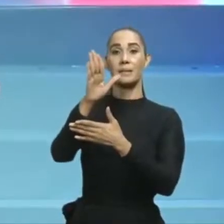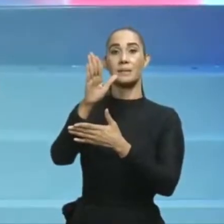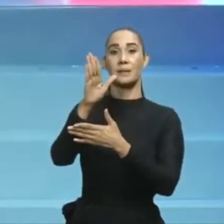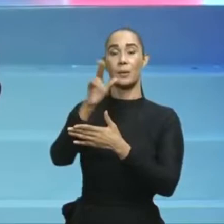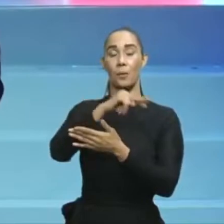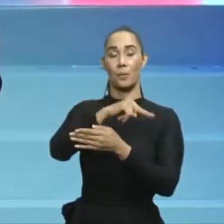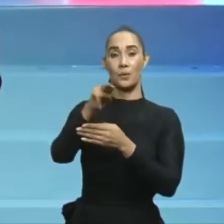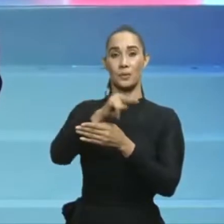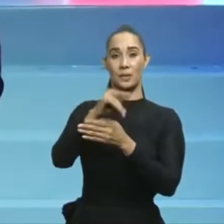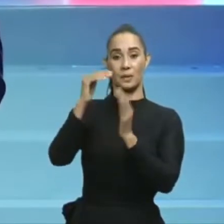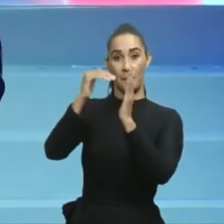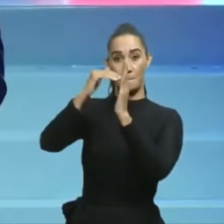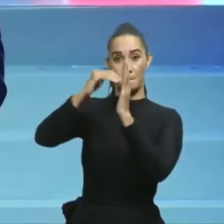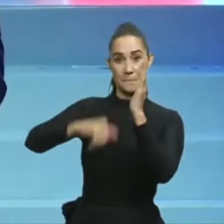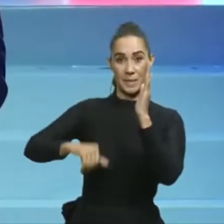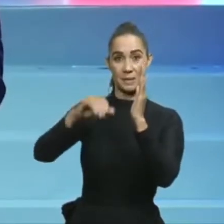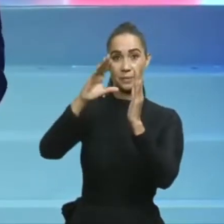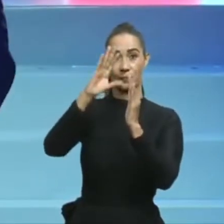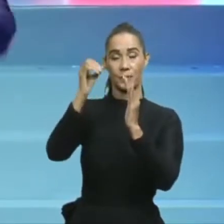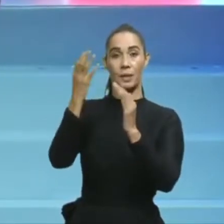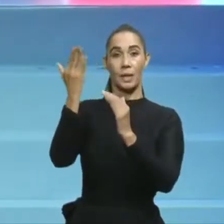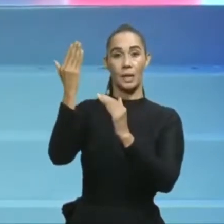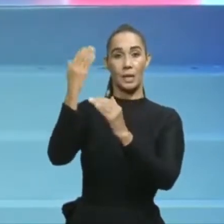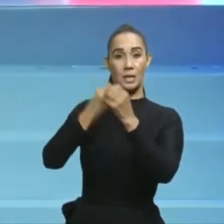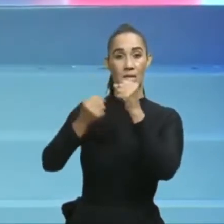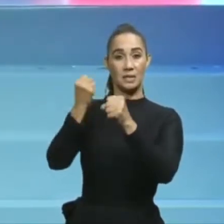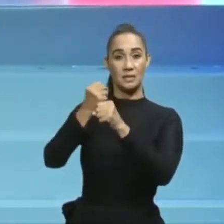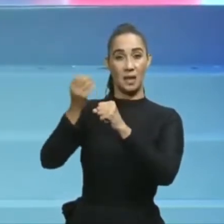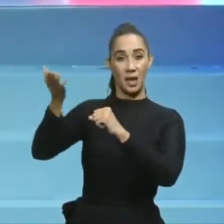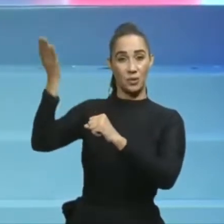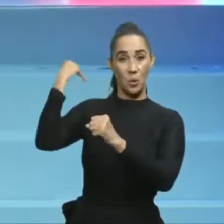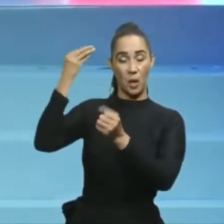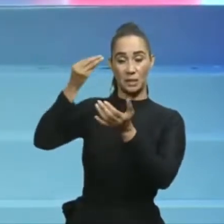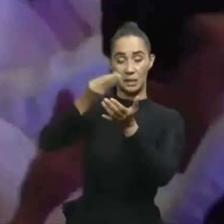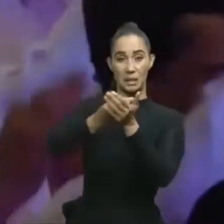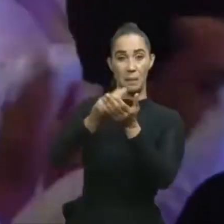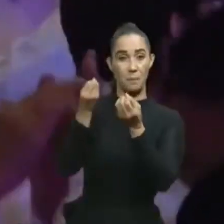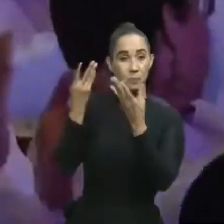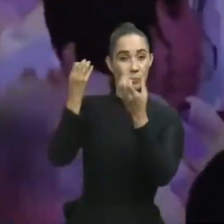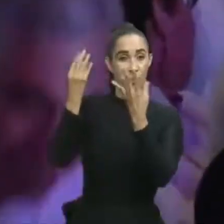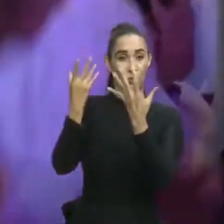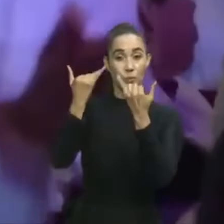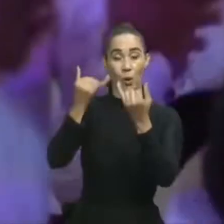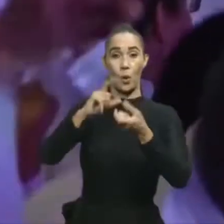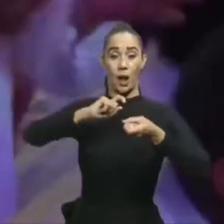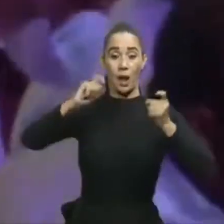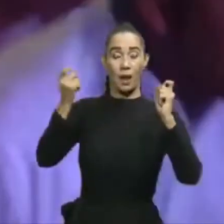kilómetro lineal de lo que costó hace 15 años eso es cambio siempre transparencia